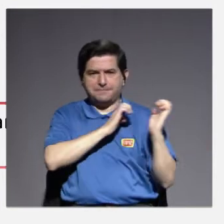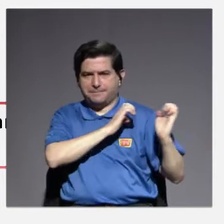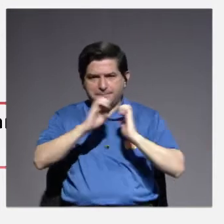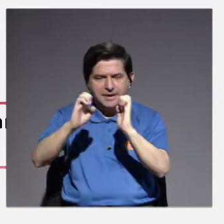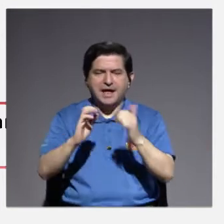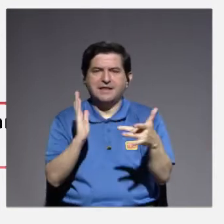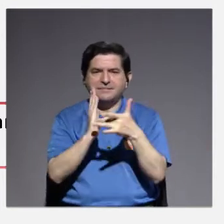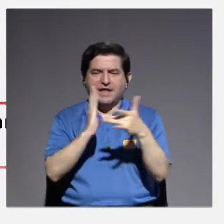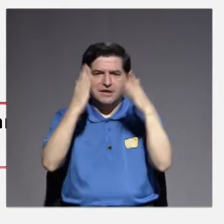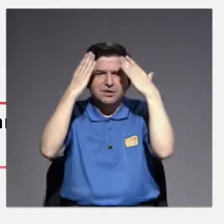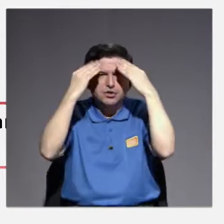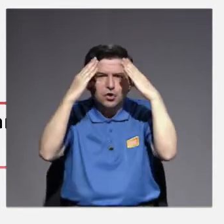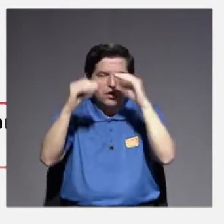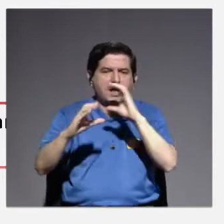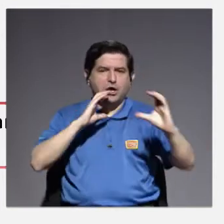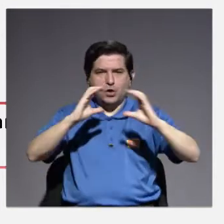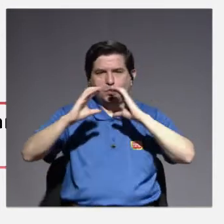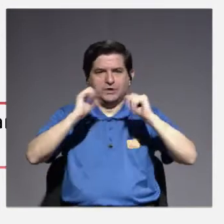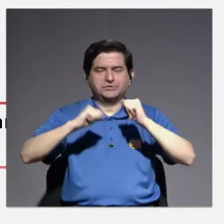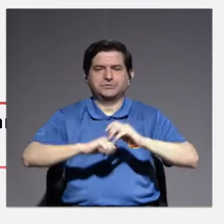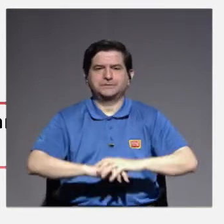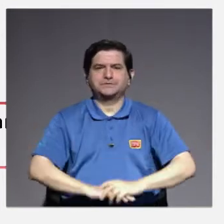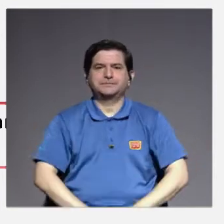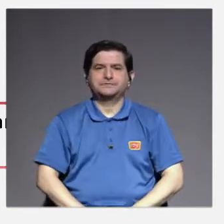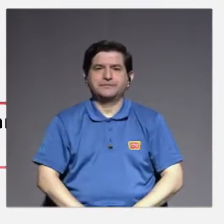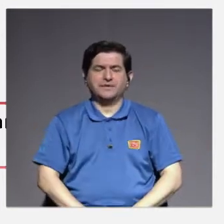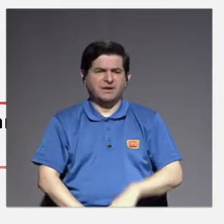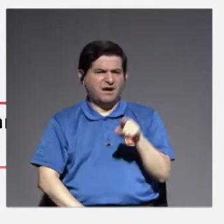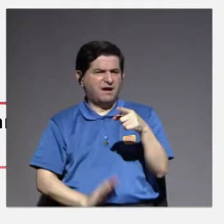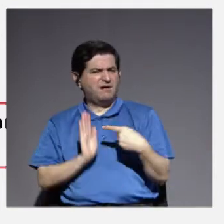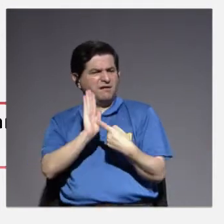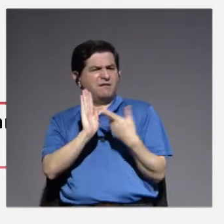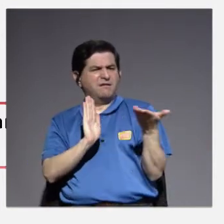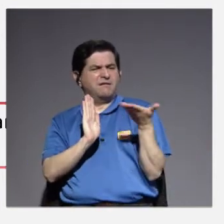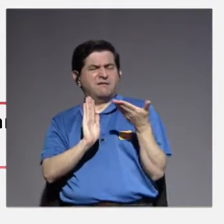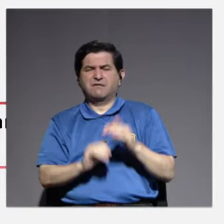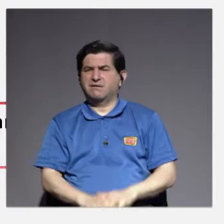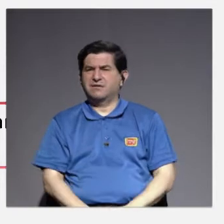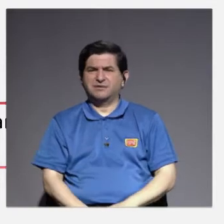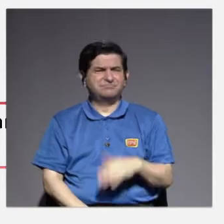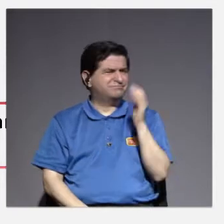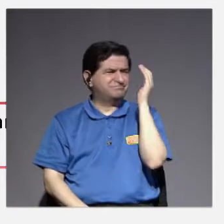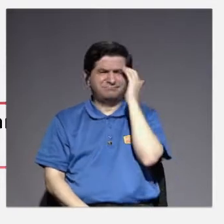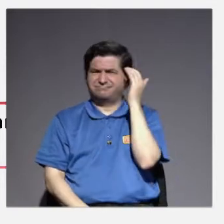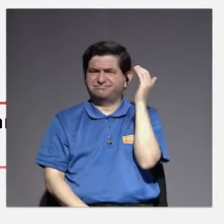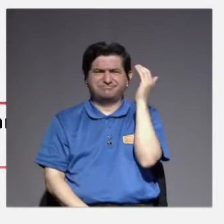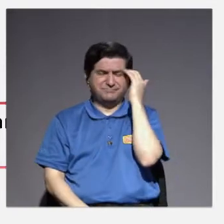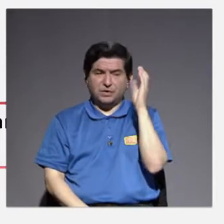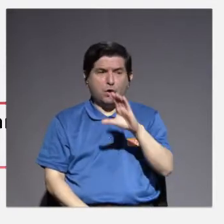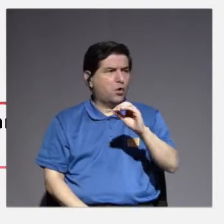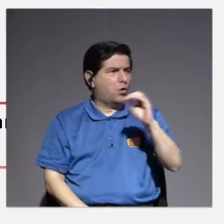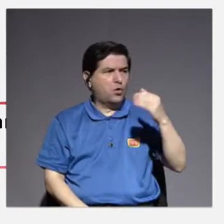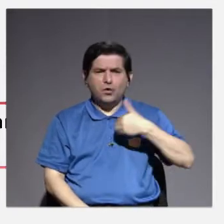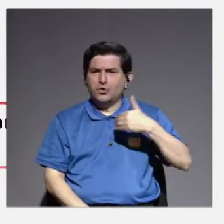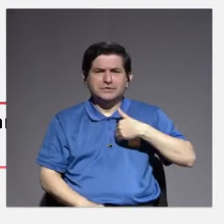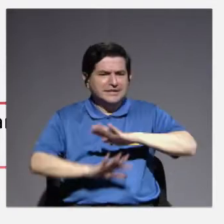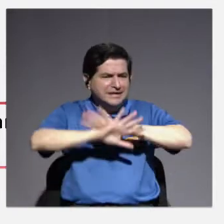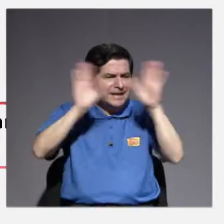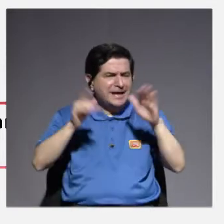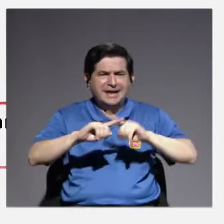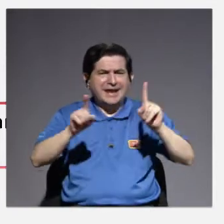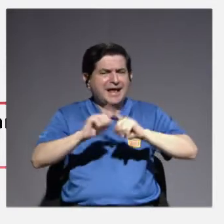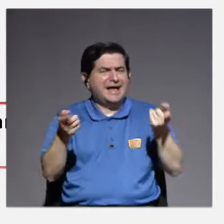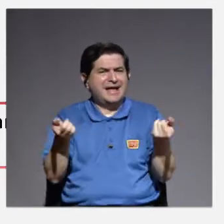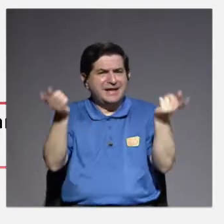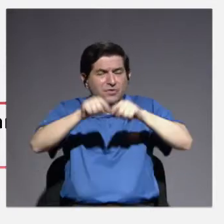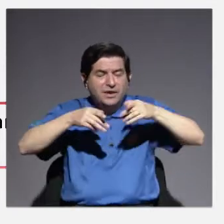de tecnologías de información y comunicación. Y aquí lo que se ve es que no se conoce o no se tiene claro en muchos casos